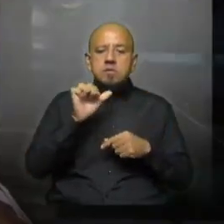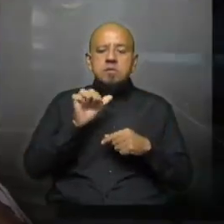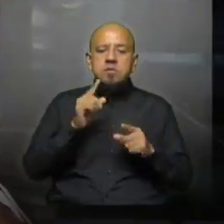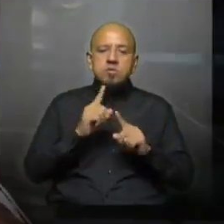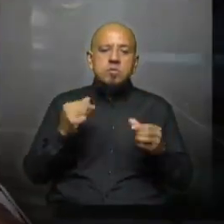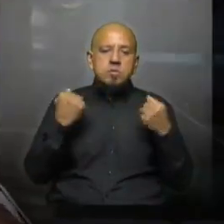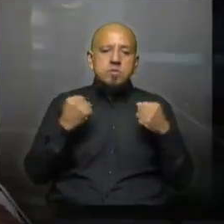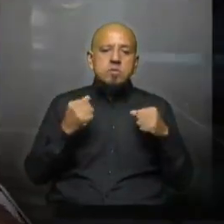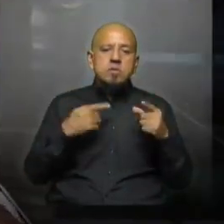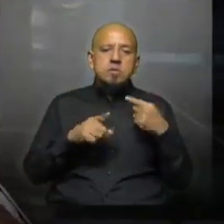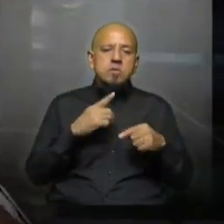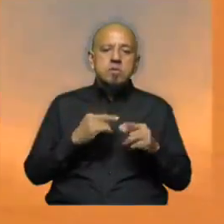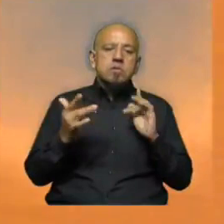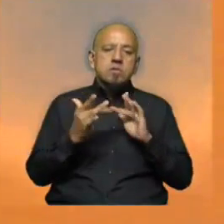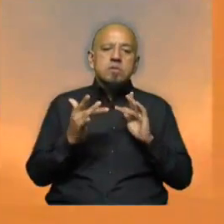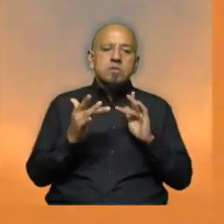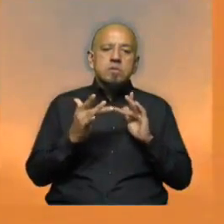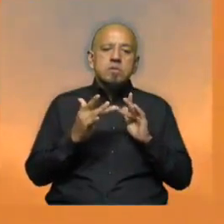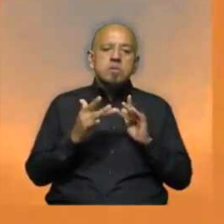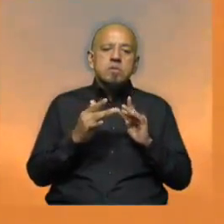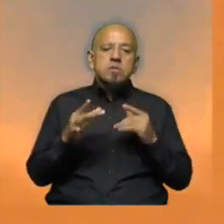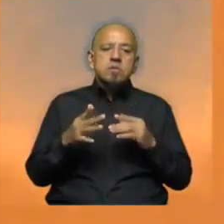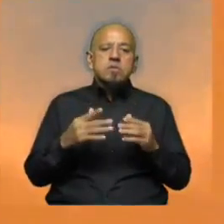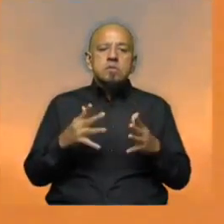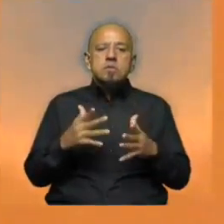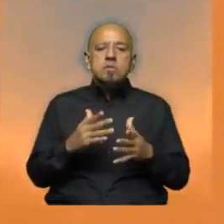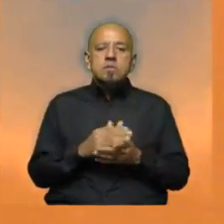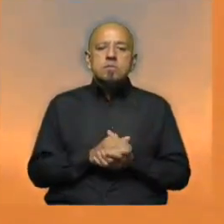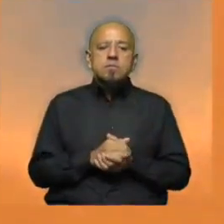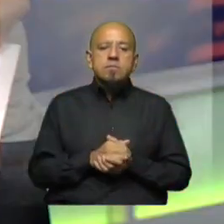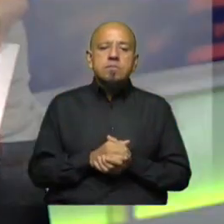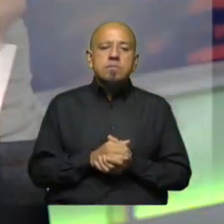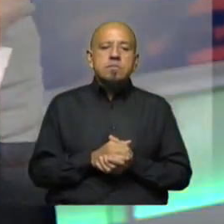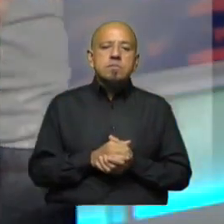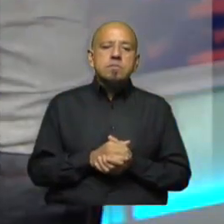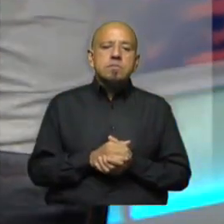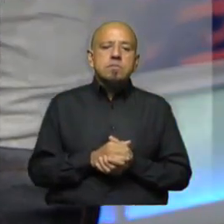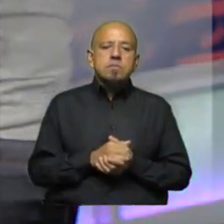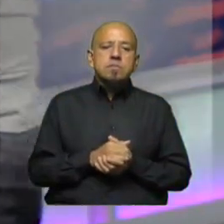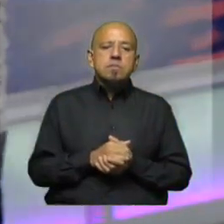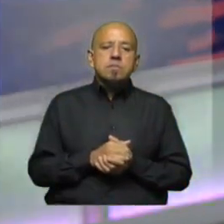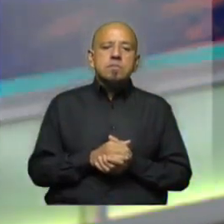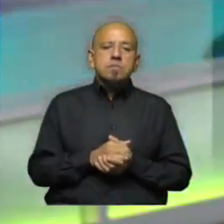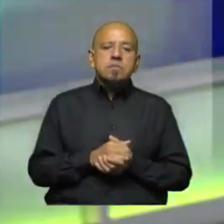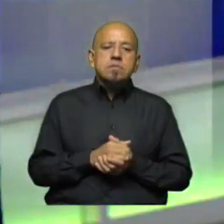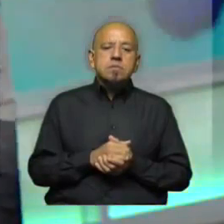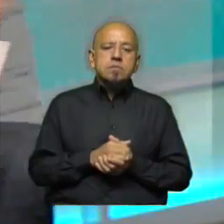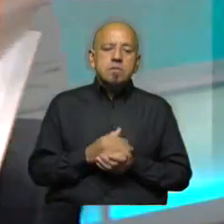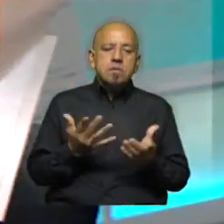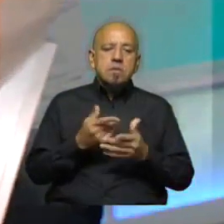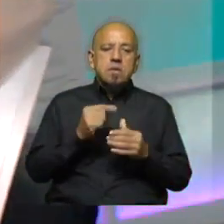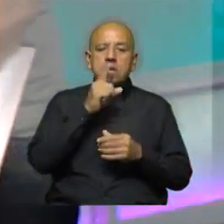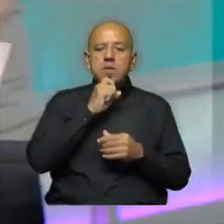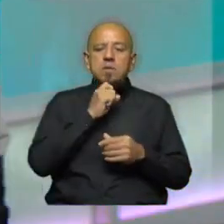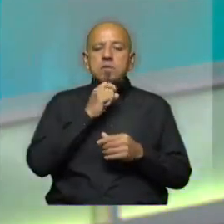ensayamos, pero estamos en contacto viendo qué pasa. ¿No? Pamela, dale. No, digo, estamos en marzo, mes de la